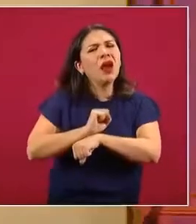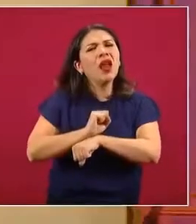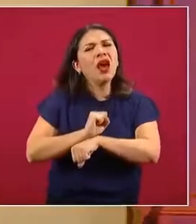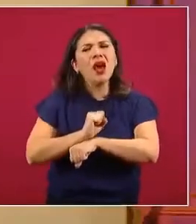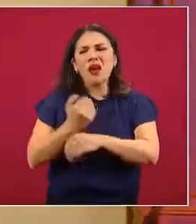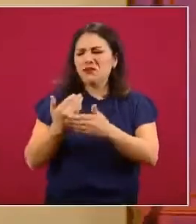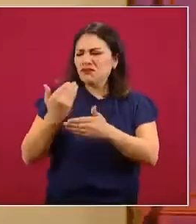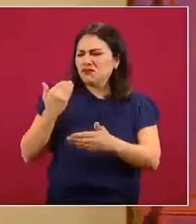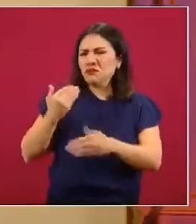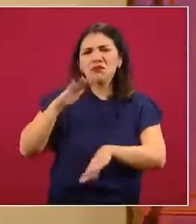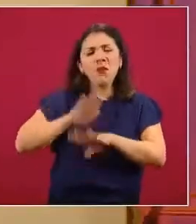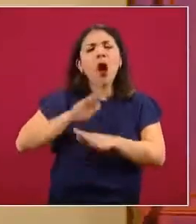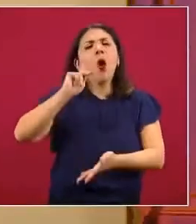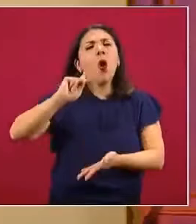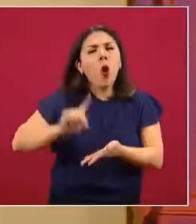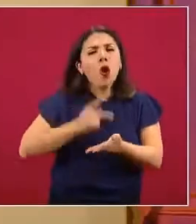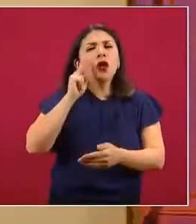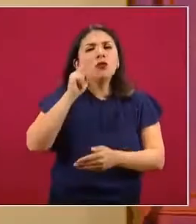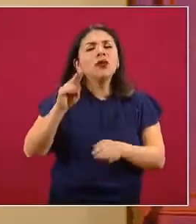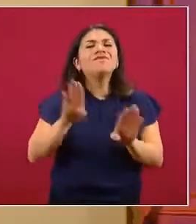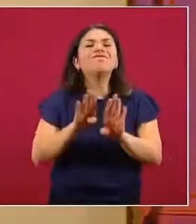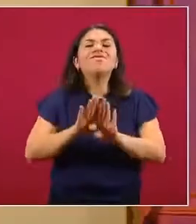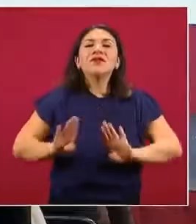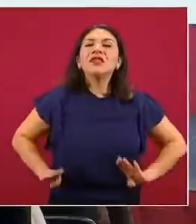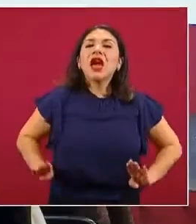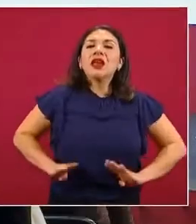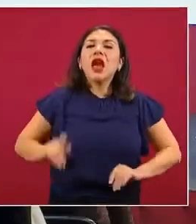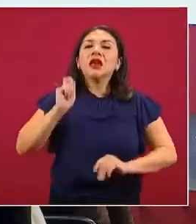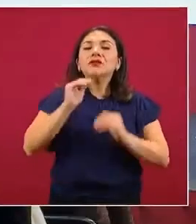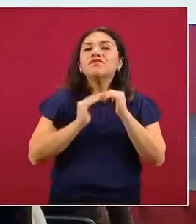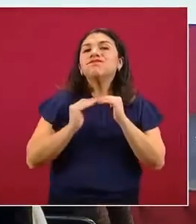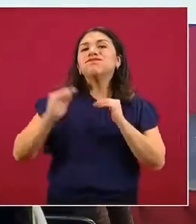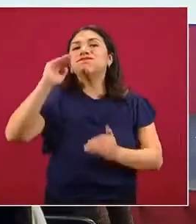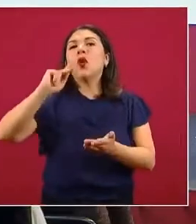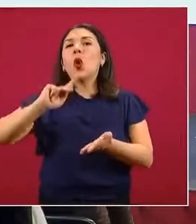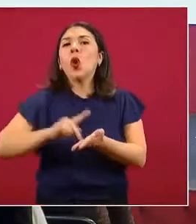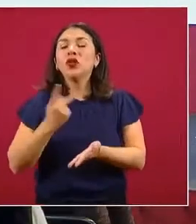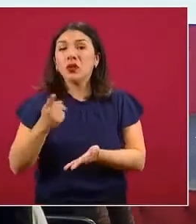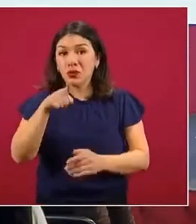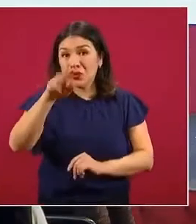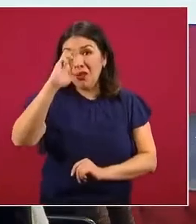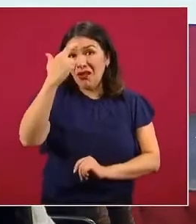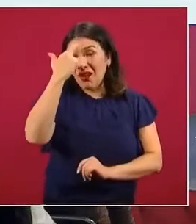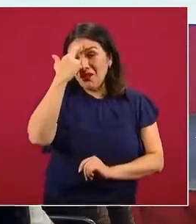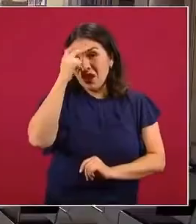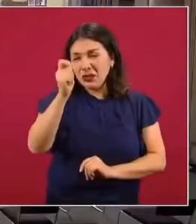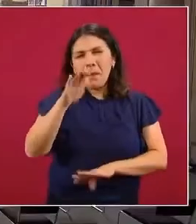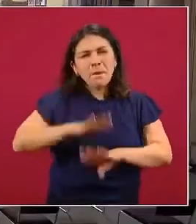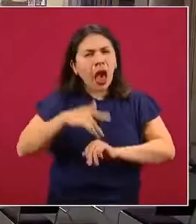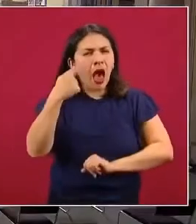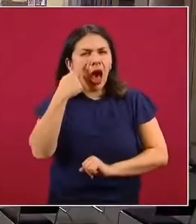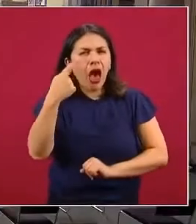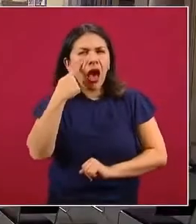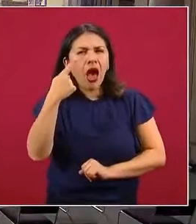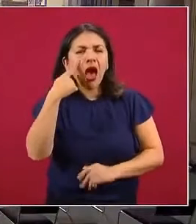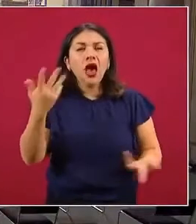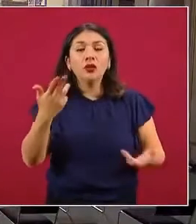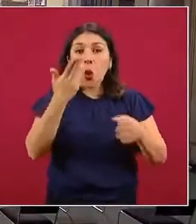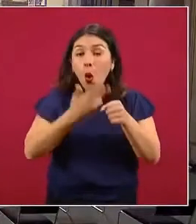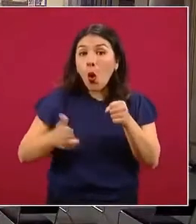2 semanas, volvemos nuevamente a tener una tendencia ascendente. Recordemos que normalmente